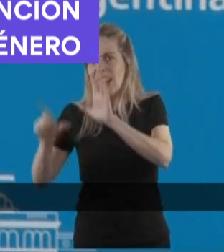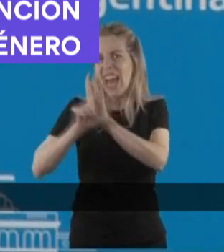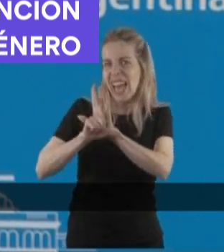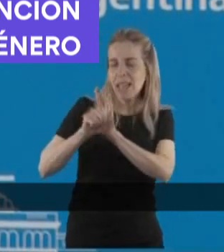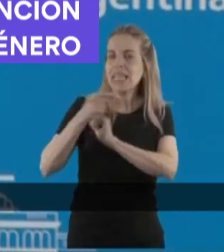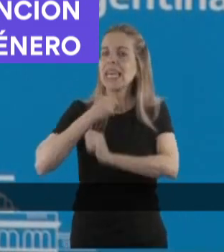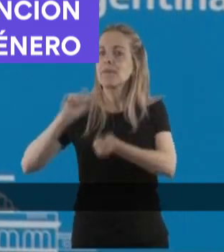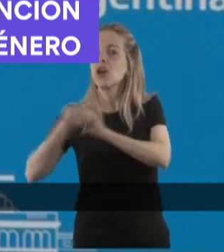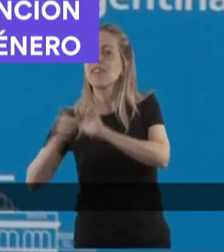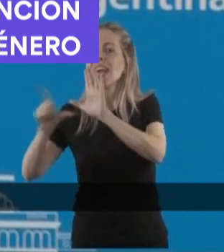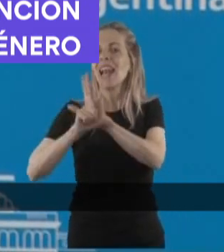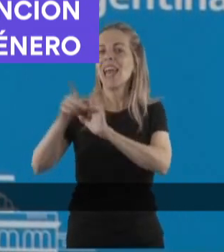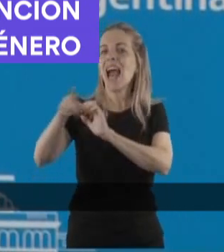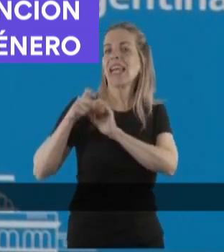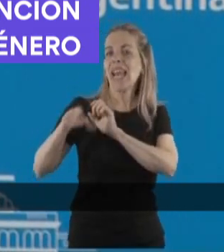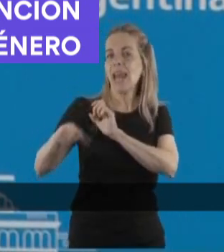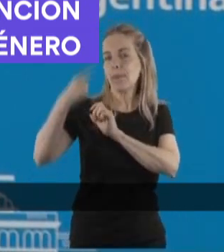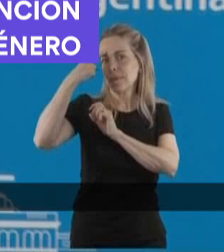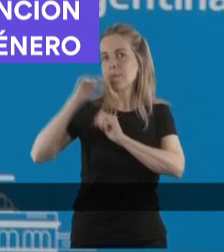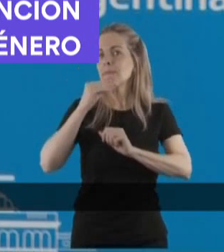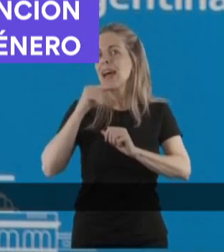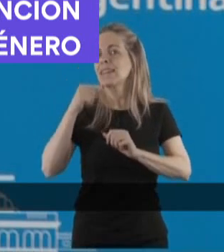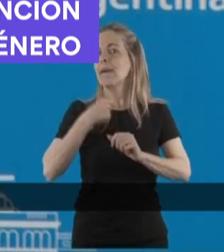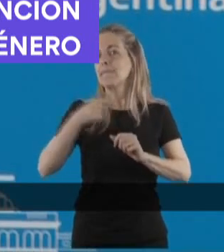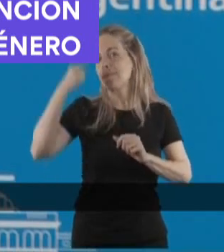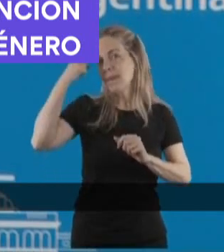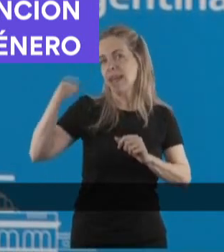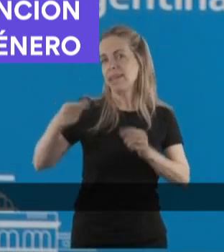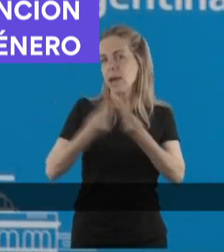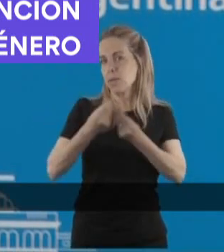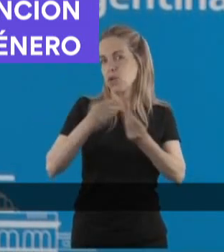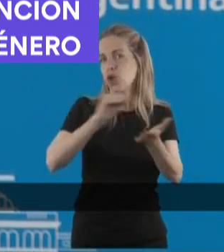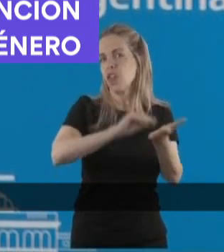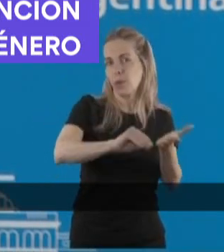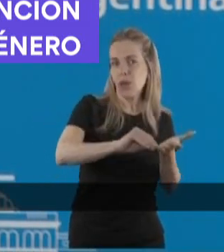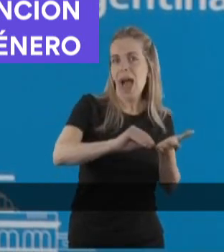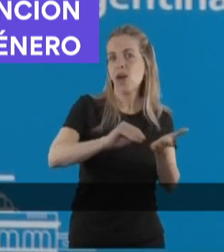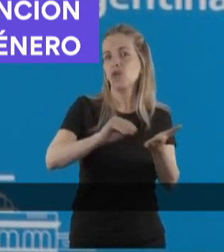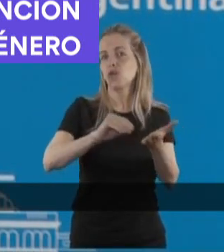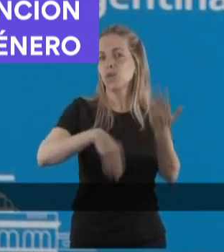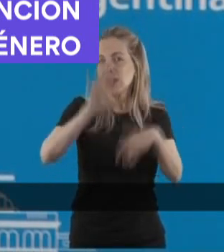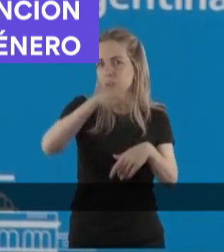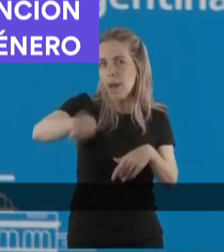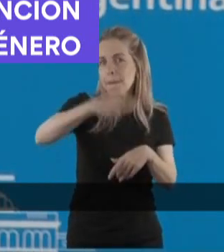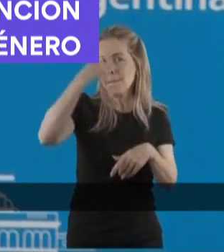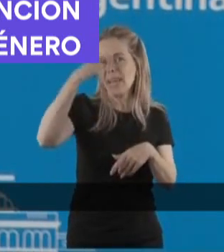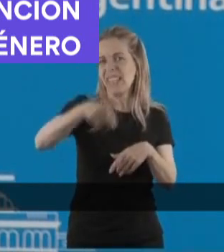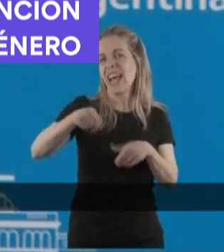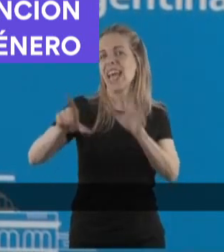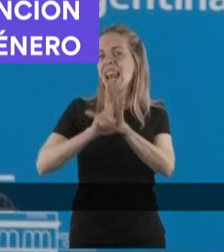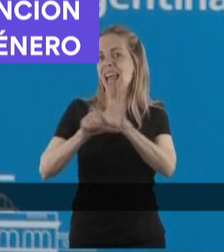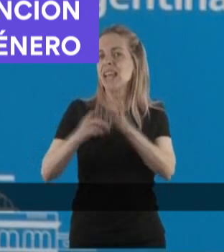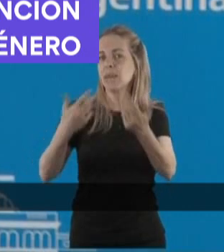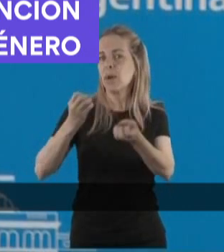una modificación a la ley porque una cantidad de funcionarios, diputados, diputadas consideran que se puede mejorar, que